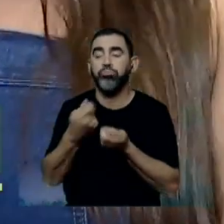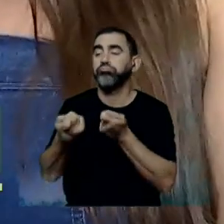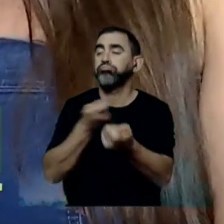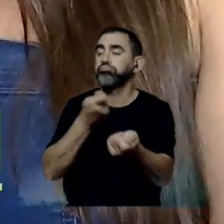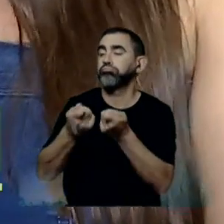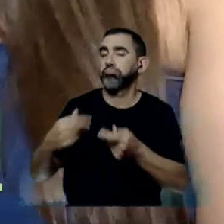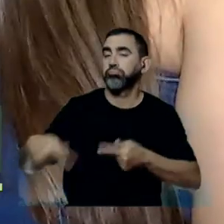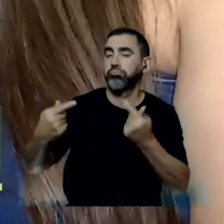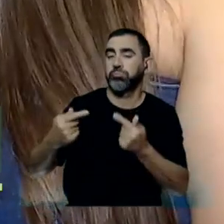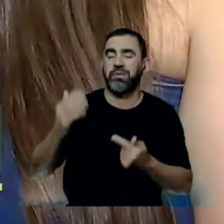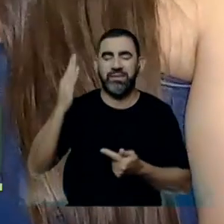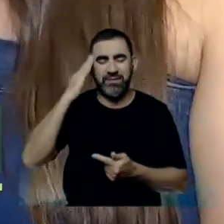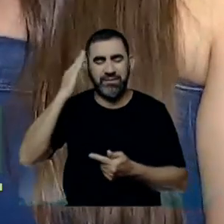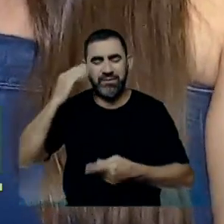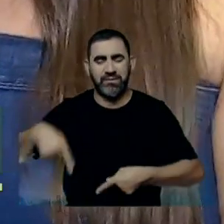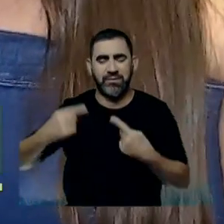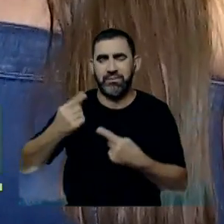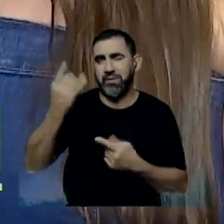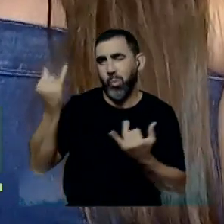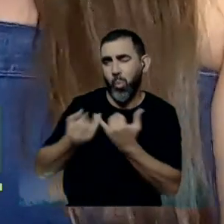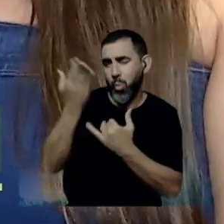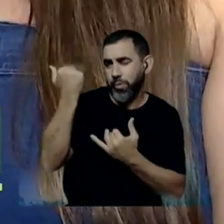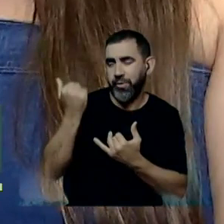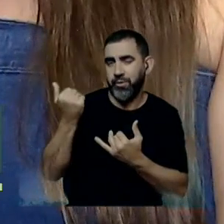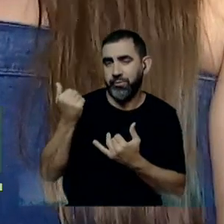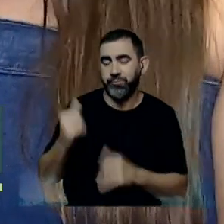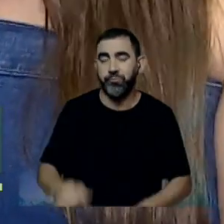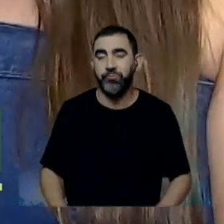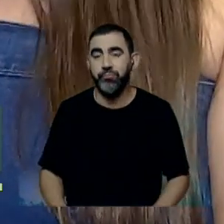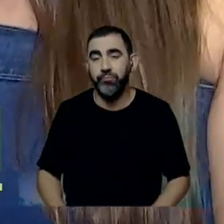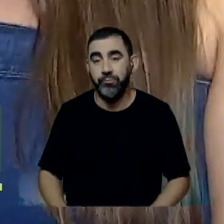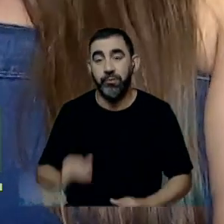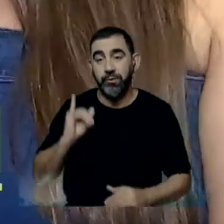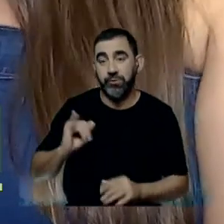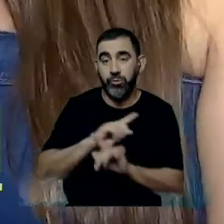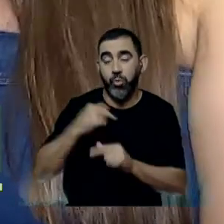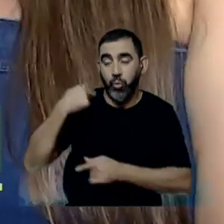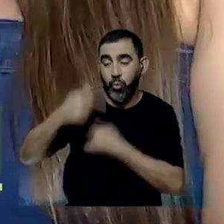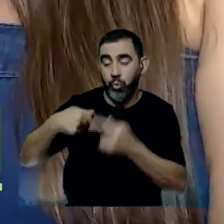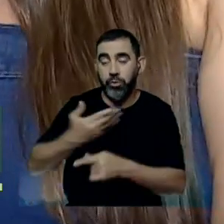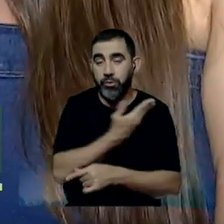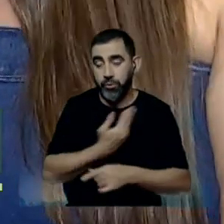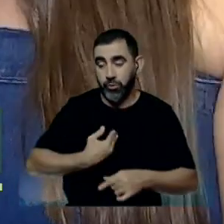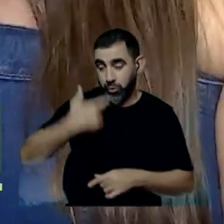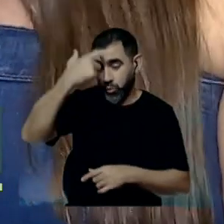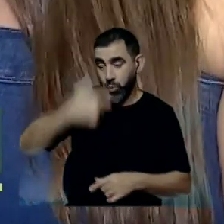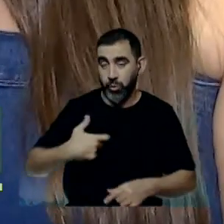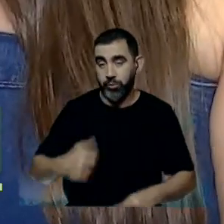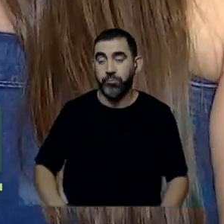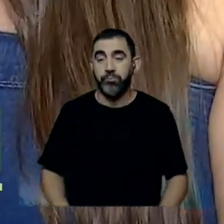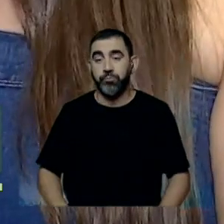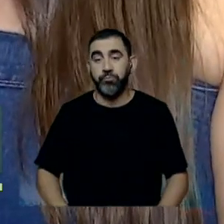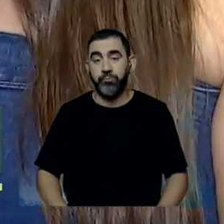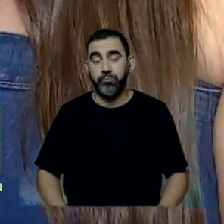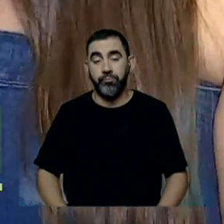debate. Un debate que ya sabía desde la noche anterior que iba a ser sobre su permanencia o no en la presidencia del